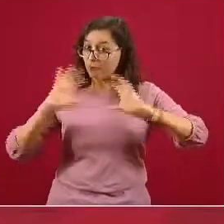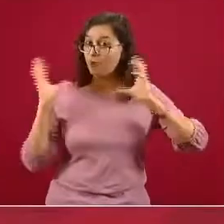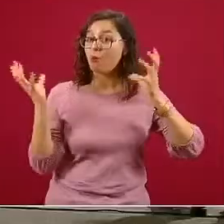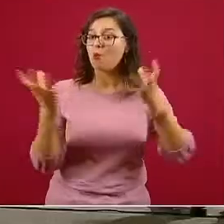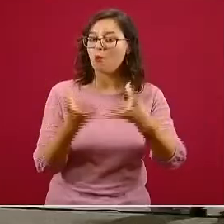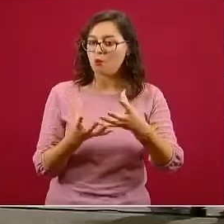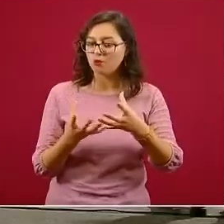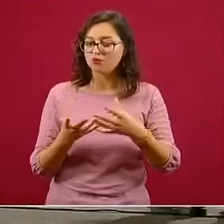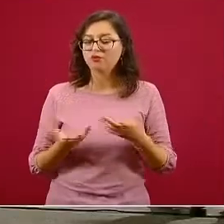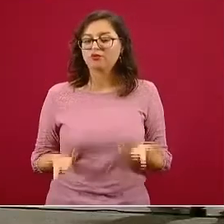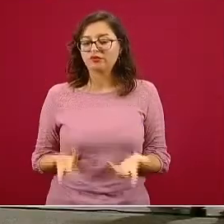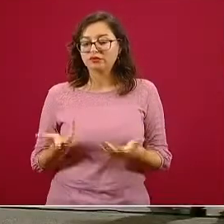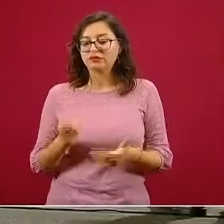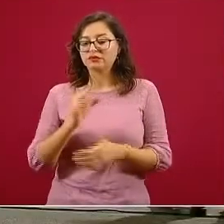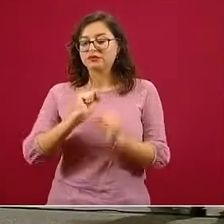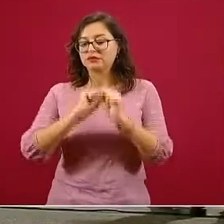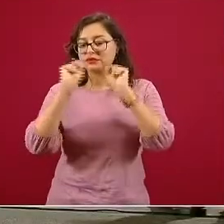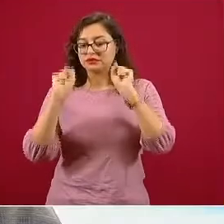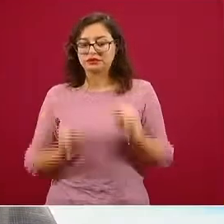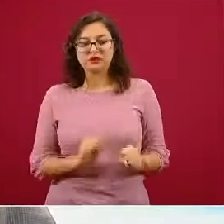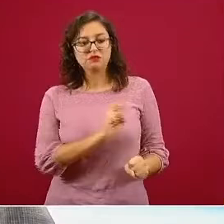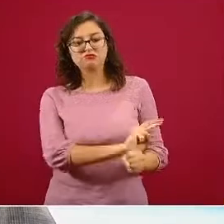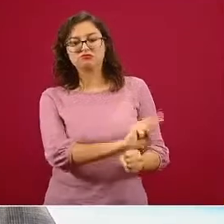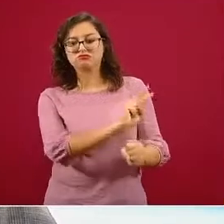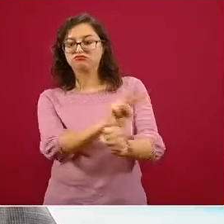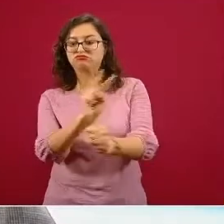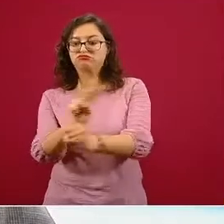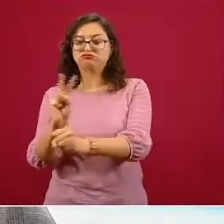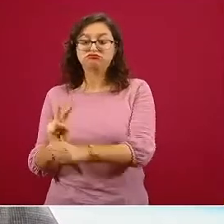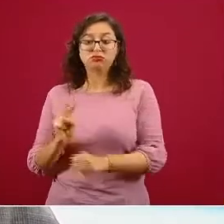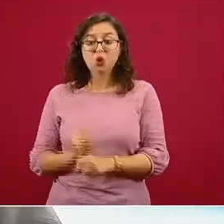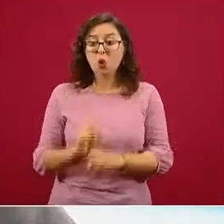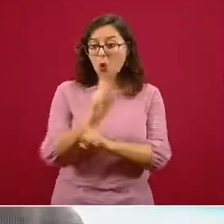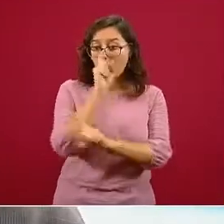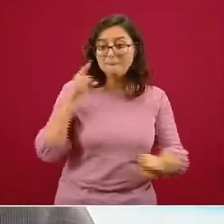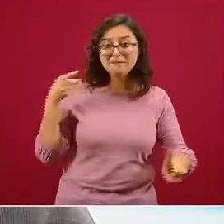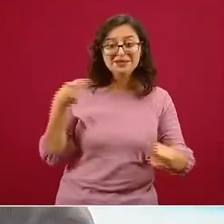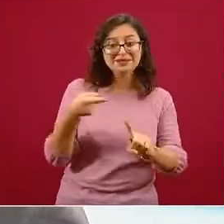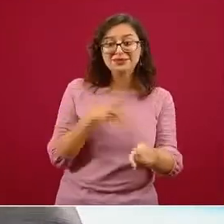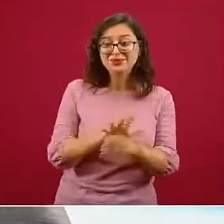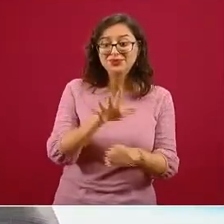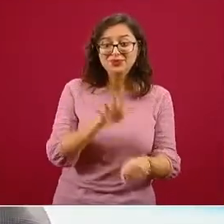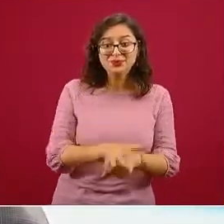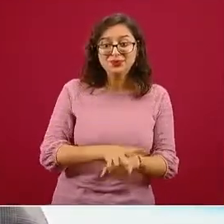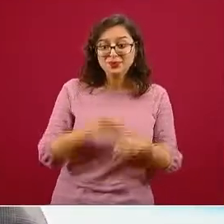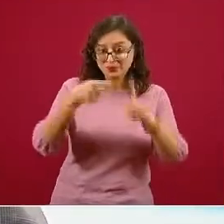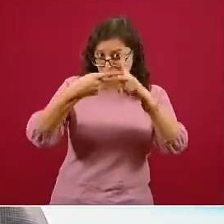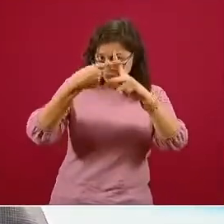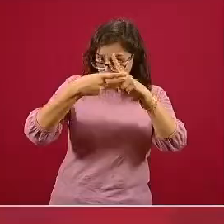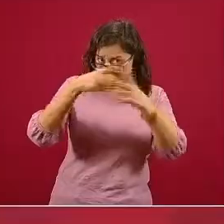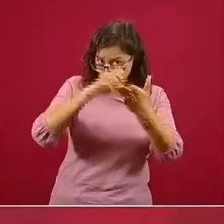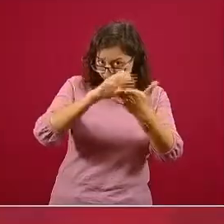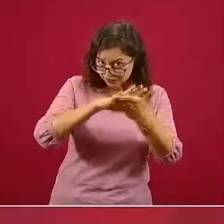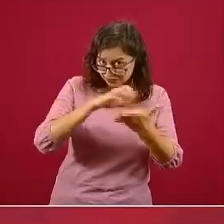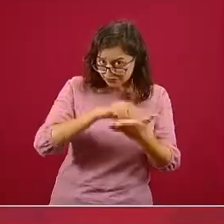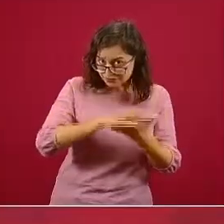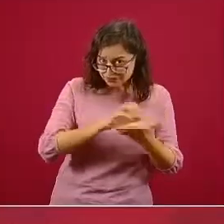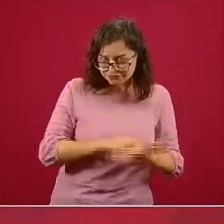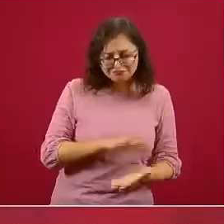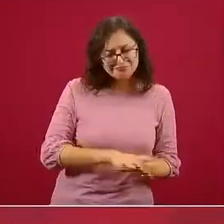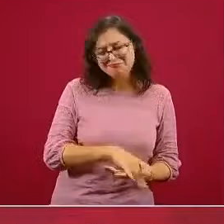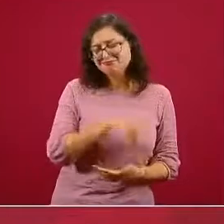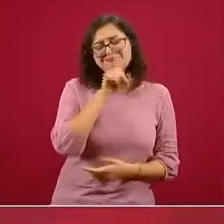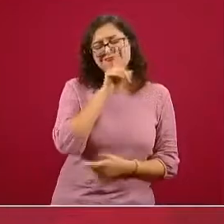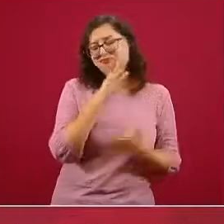entero, los sistemas de vigilancia no tienen como propósito hacer estadísticas de salud.